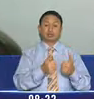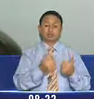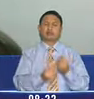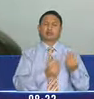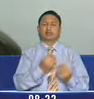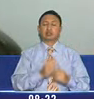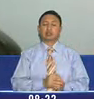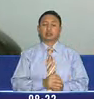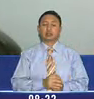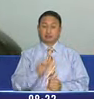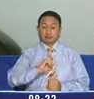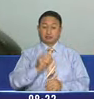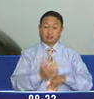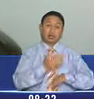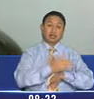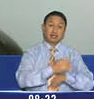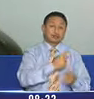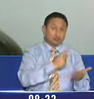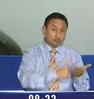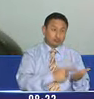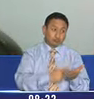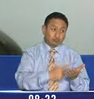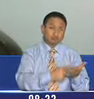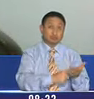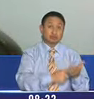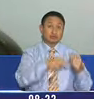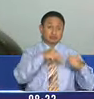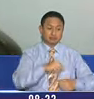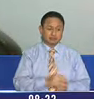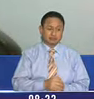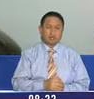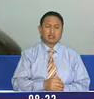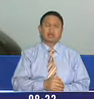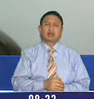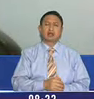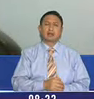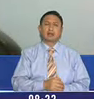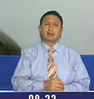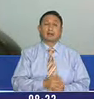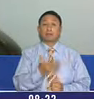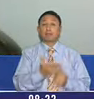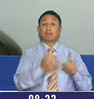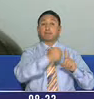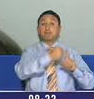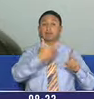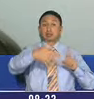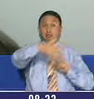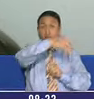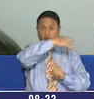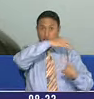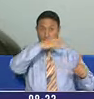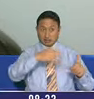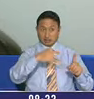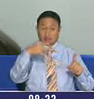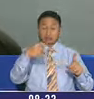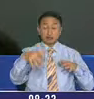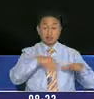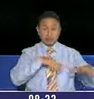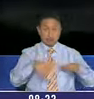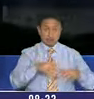también establecer estudios ex post sobre los posibles impactos ambientales que esta